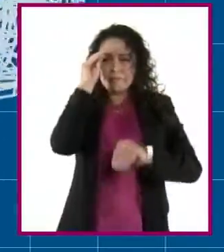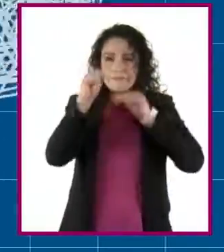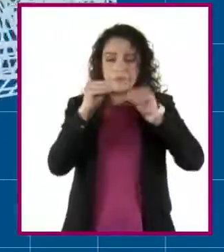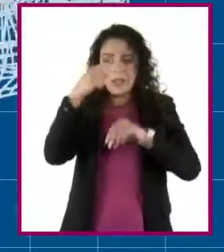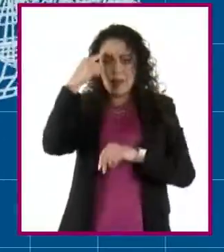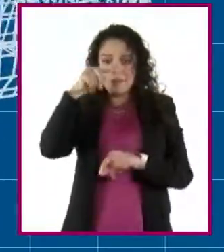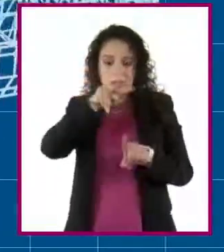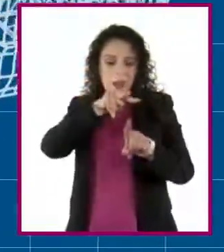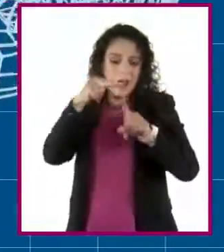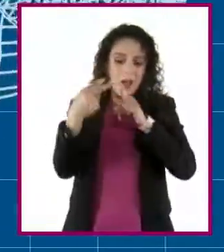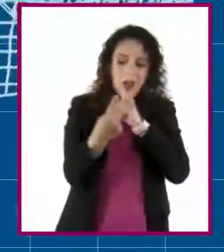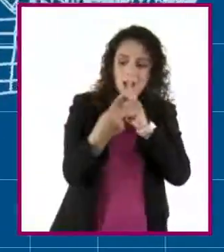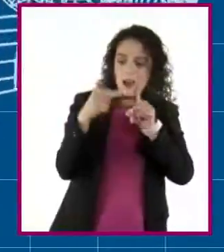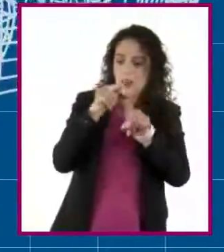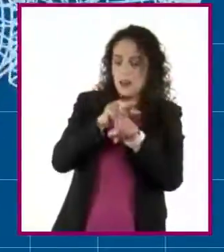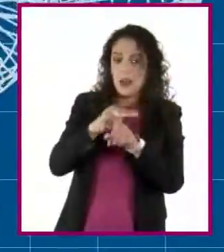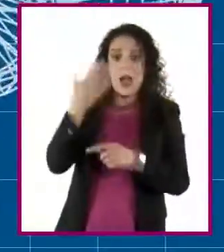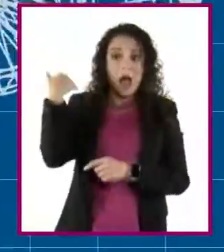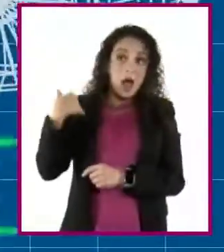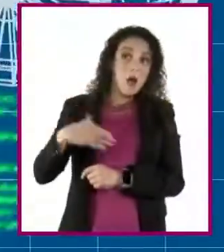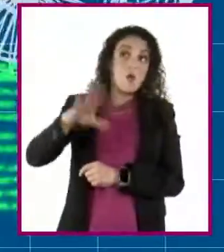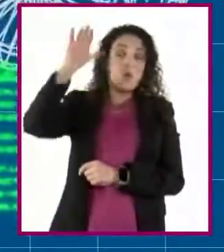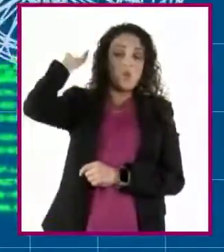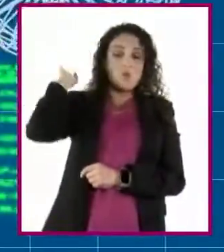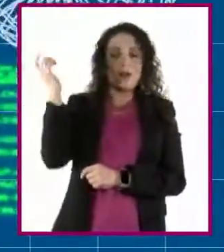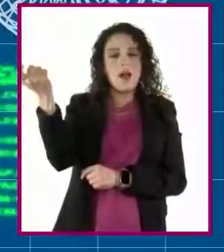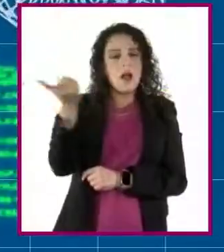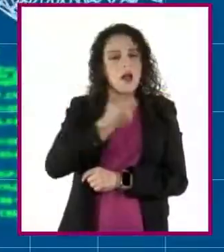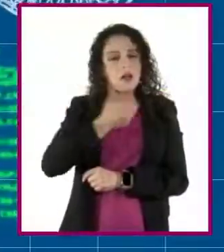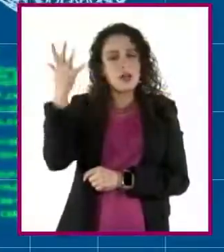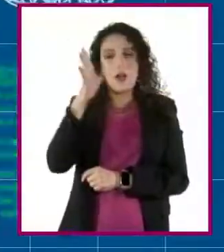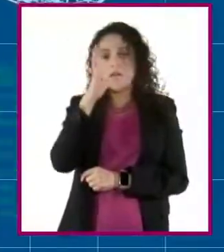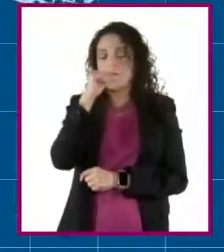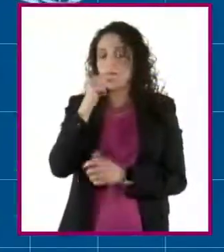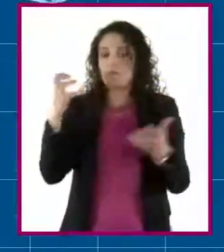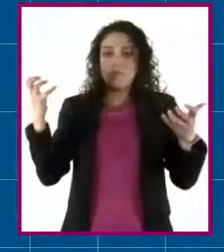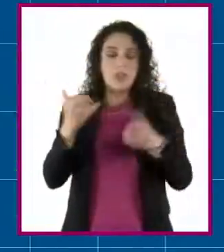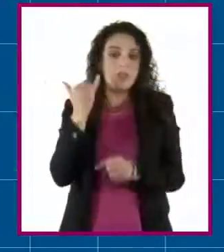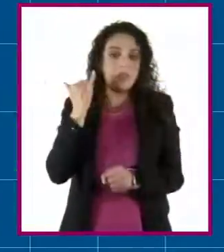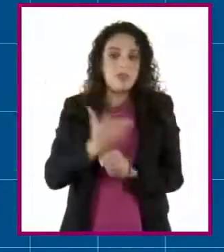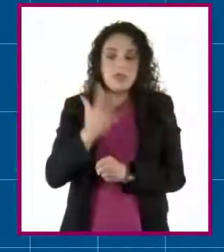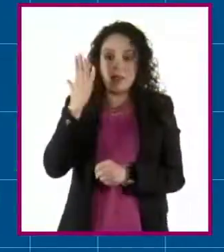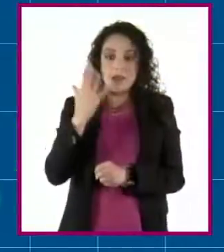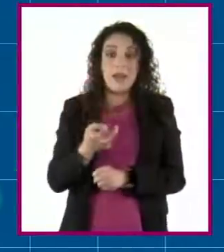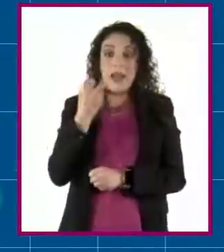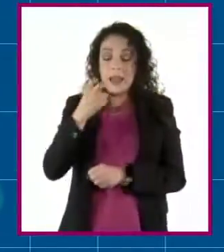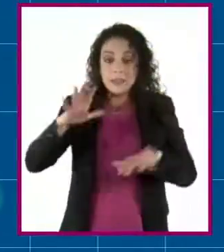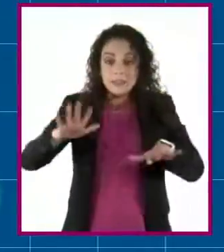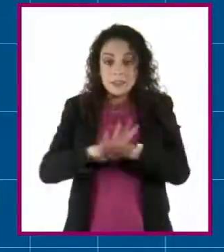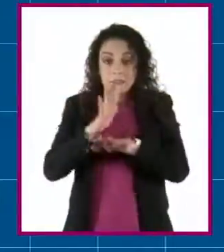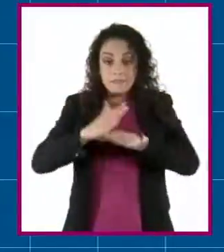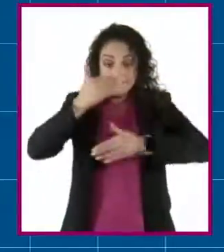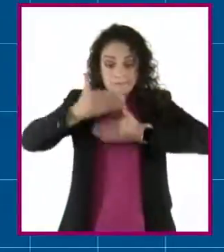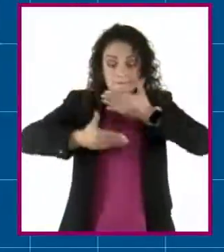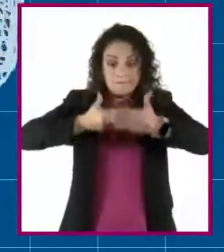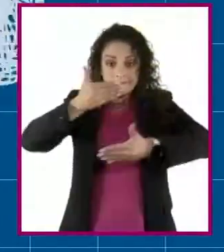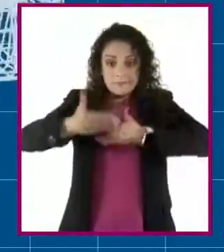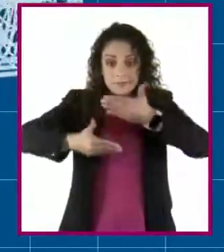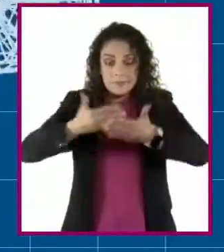antes eran muy costosas de realizar. Y estas simulaciones pues han hecho que